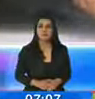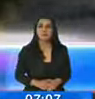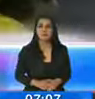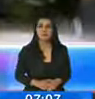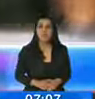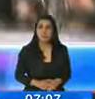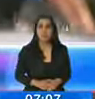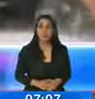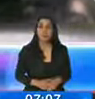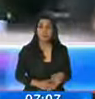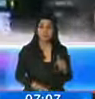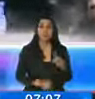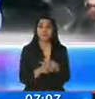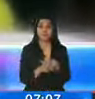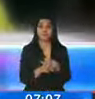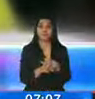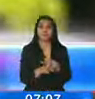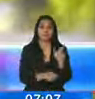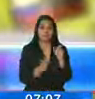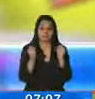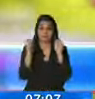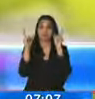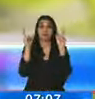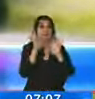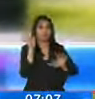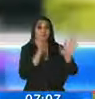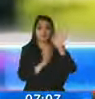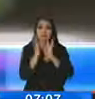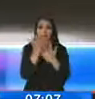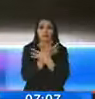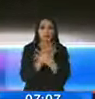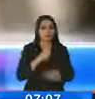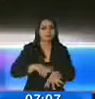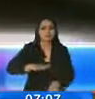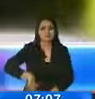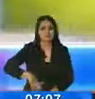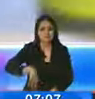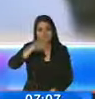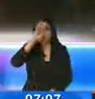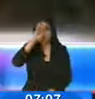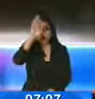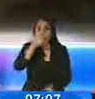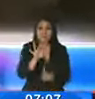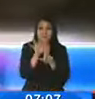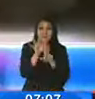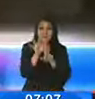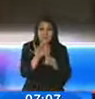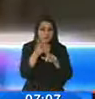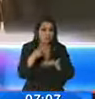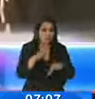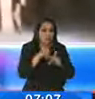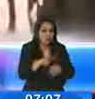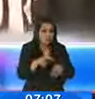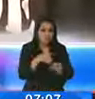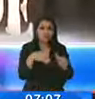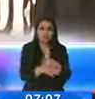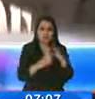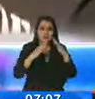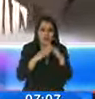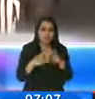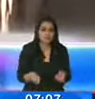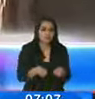El susto los levantó entre despiertos y dormidos, pero ya era muy tarde. Agentes de la Dirección General de Inteligencia estaban adentro con las